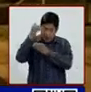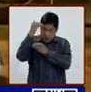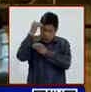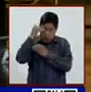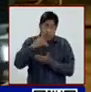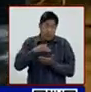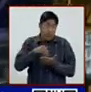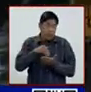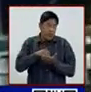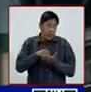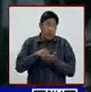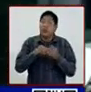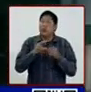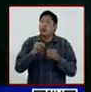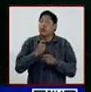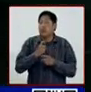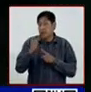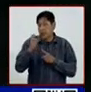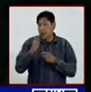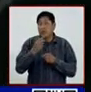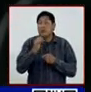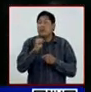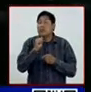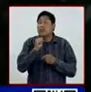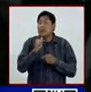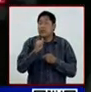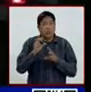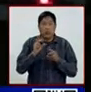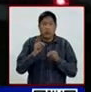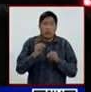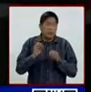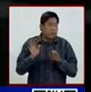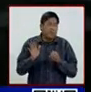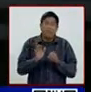cruceña no se vean afectados por el desabastecimiento